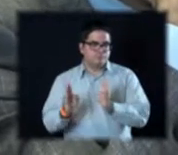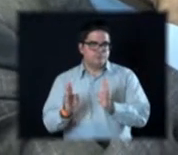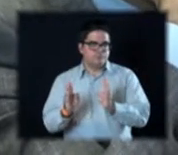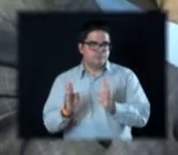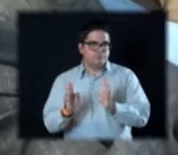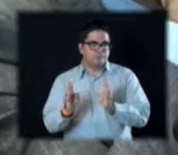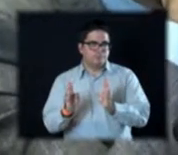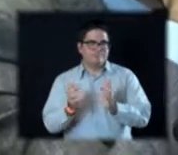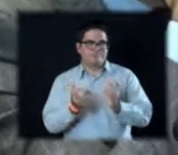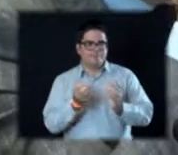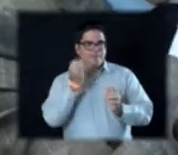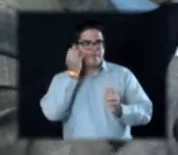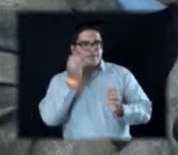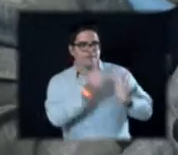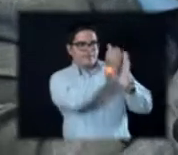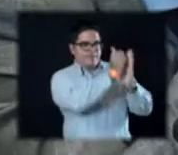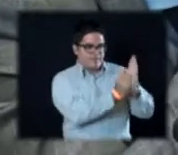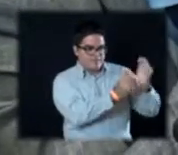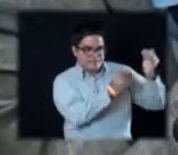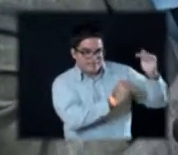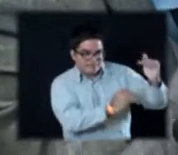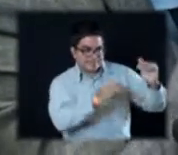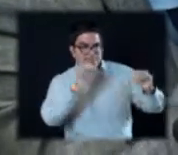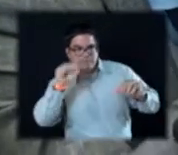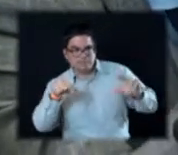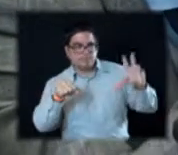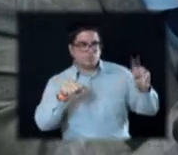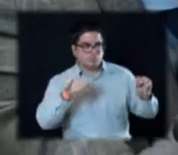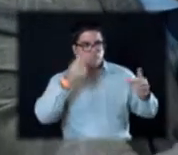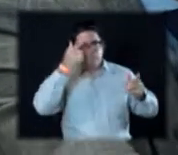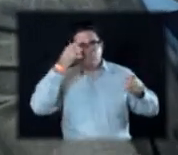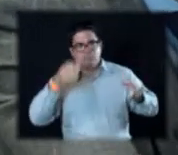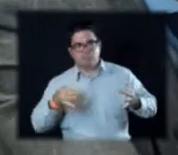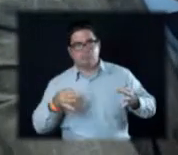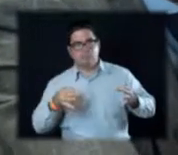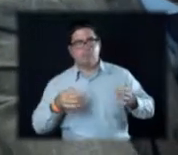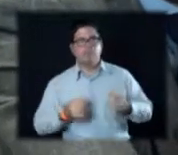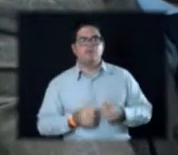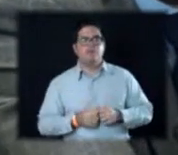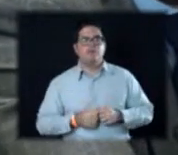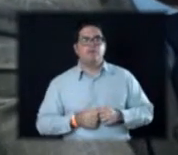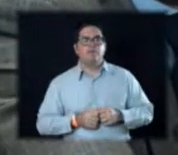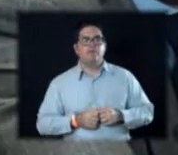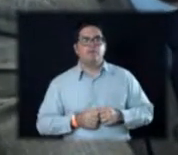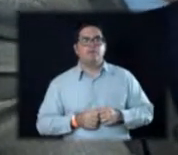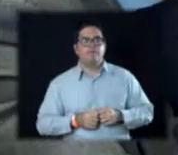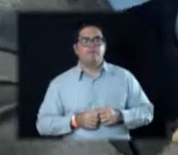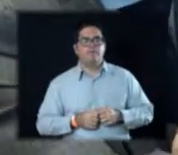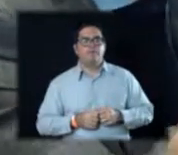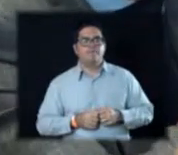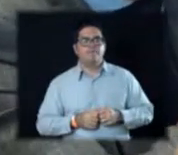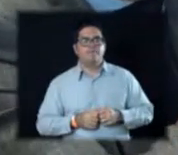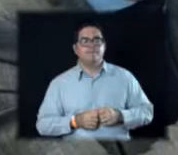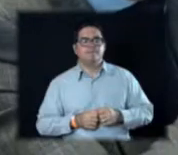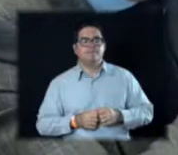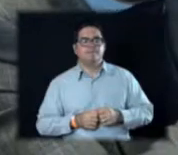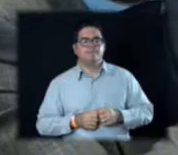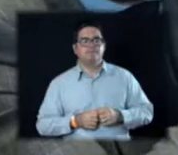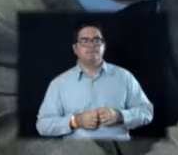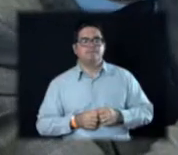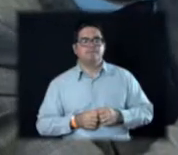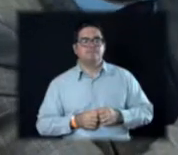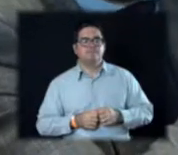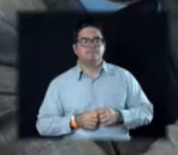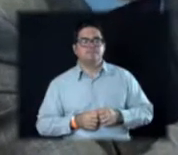definir porque si son restringidas o no. En términos de restricción, mencioné anteriormente, quiere decir